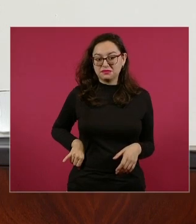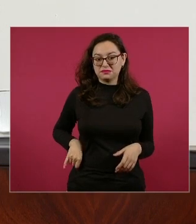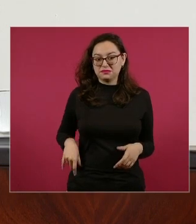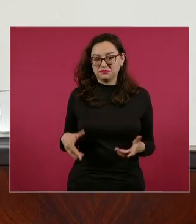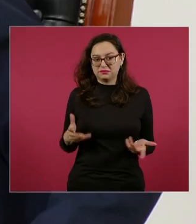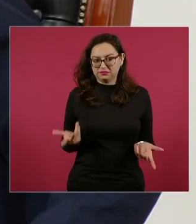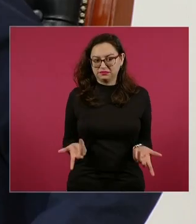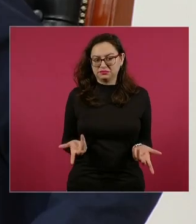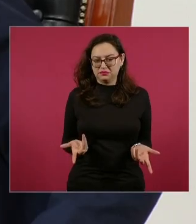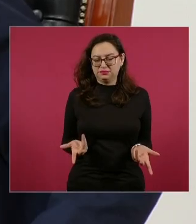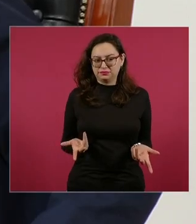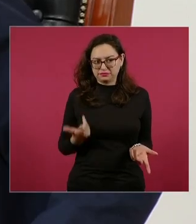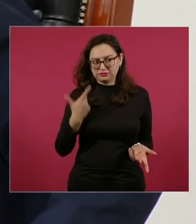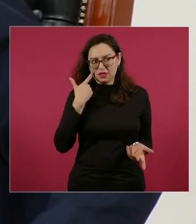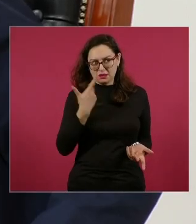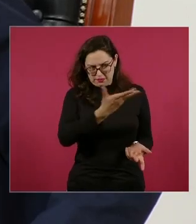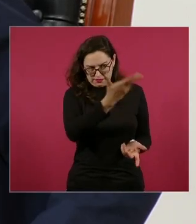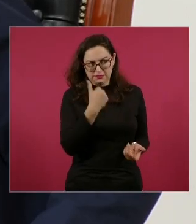diga por qué